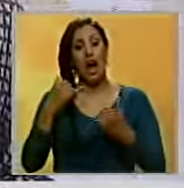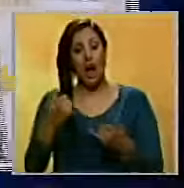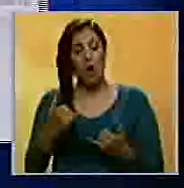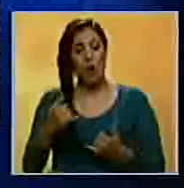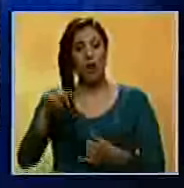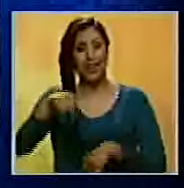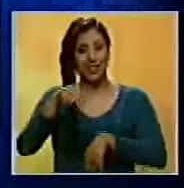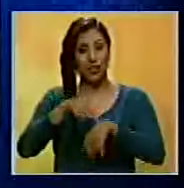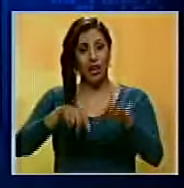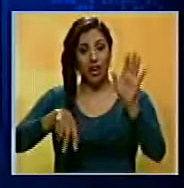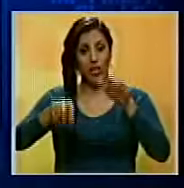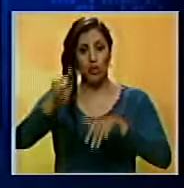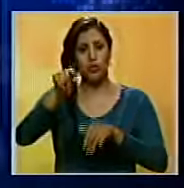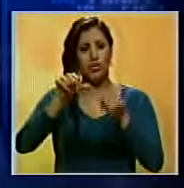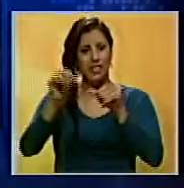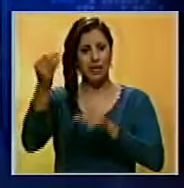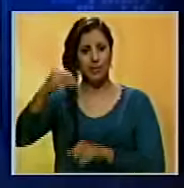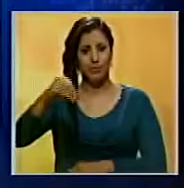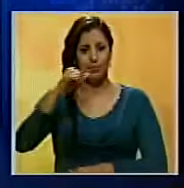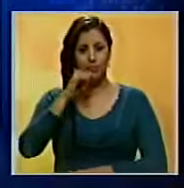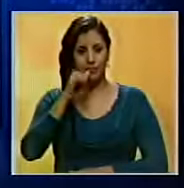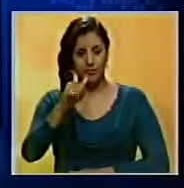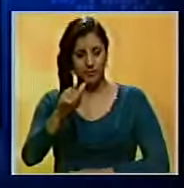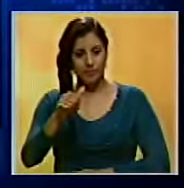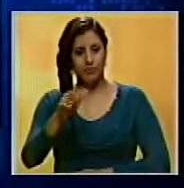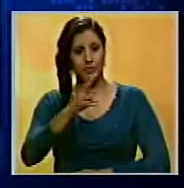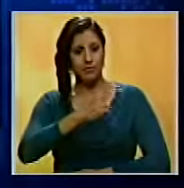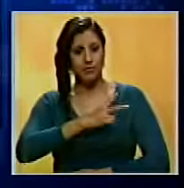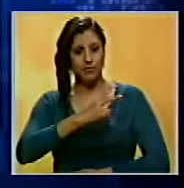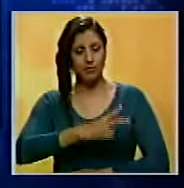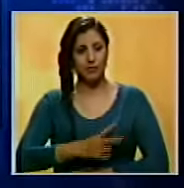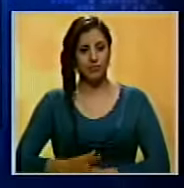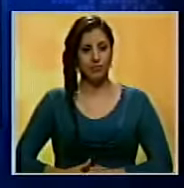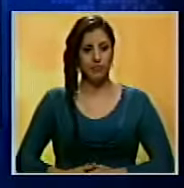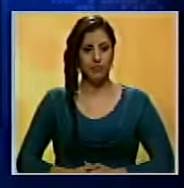que tenemos a esta hora del mediodía. Ustedes continúen con más de la emisión meridiana de su noticiero Venevisión.